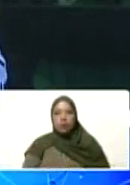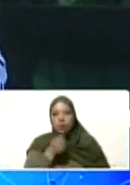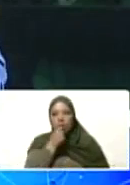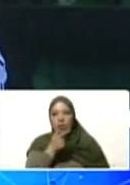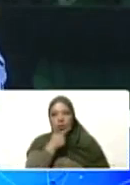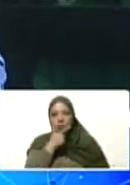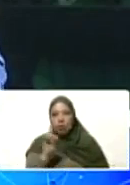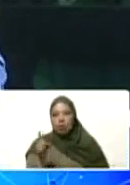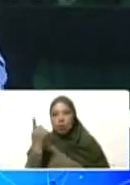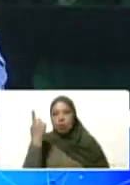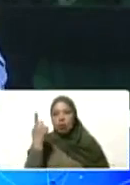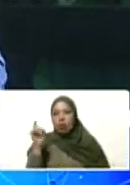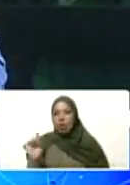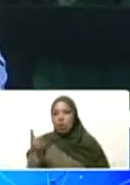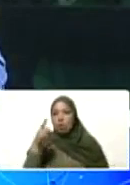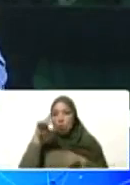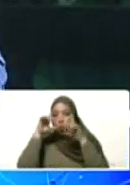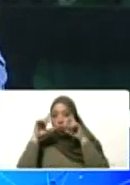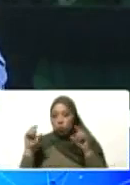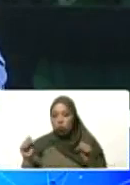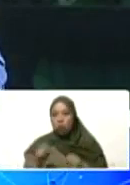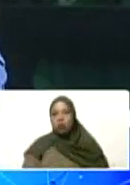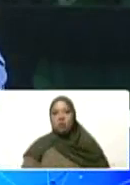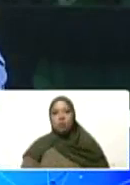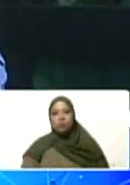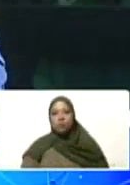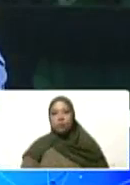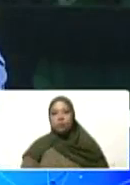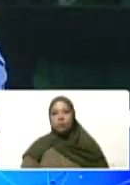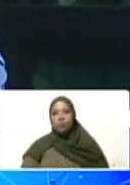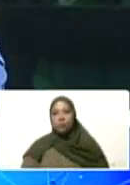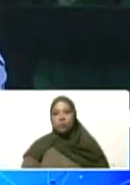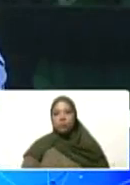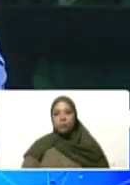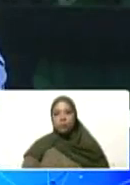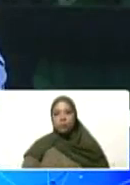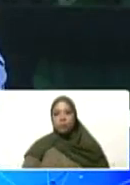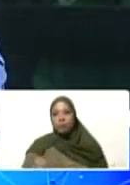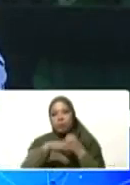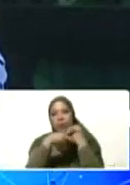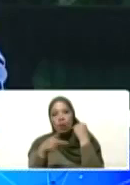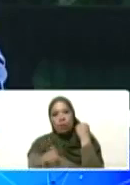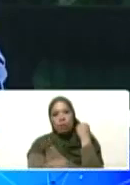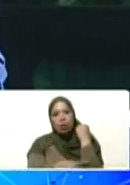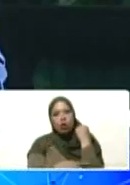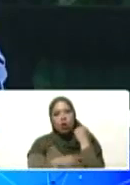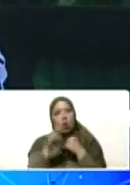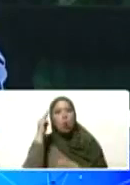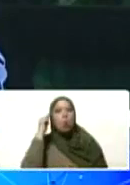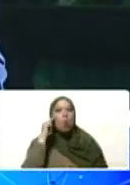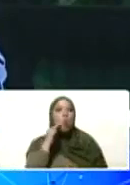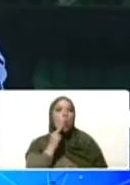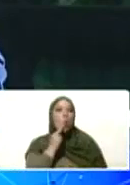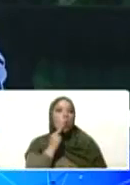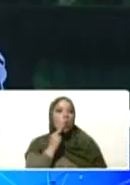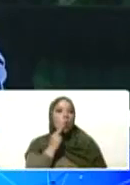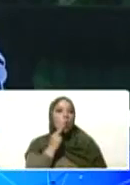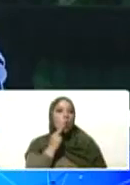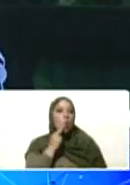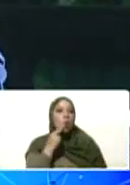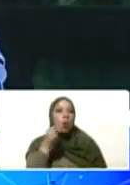Productos de primer nivel. Allá en el sector Veladero, Parroquia San Simón, en Maturín,